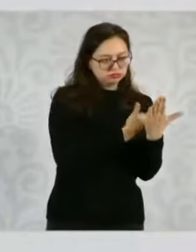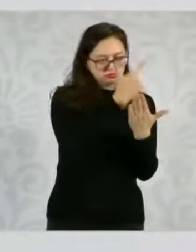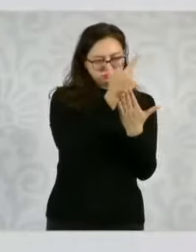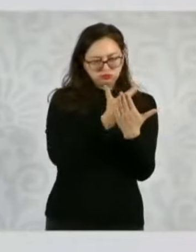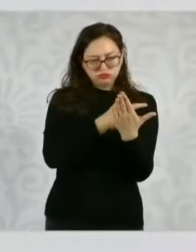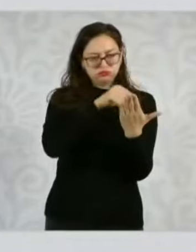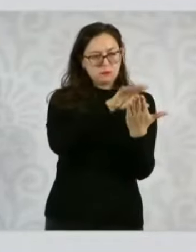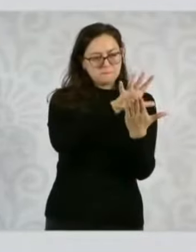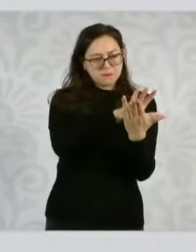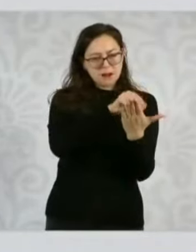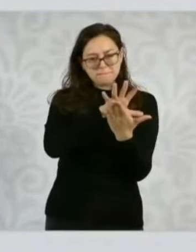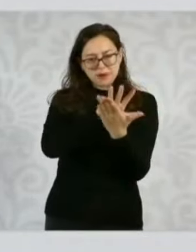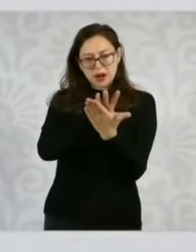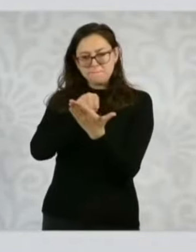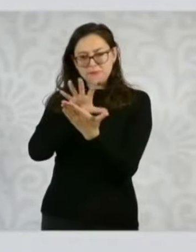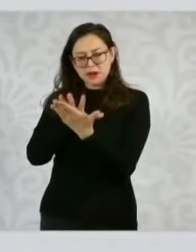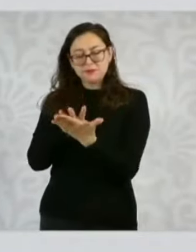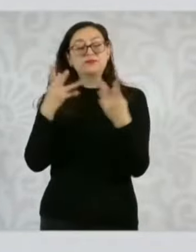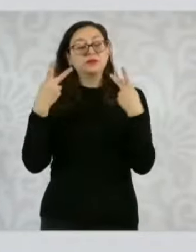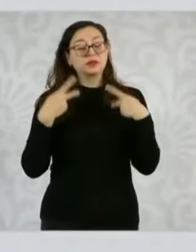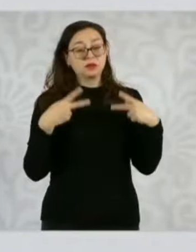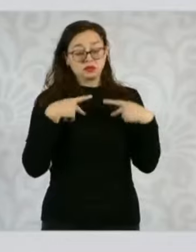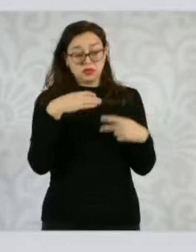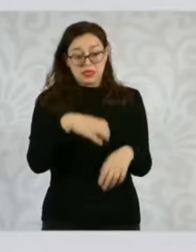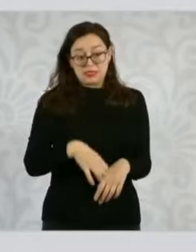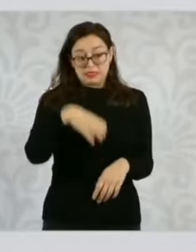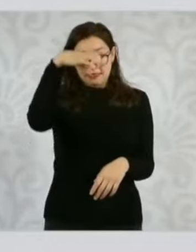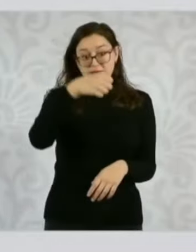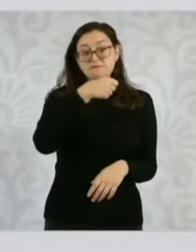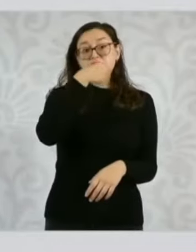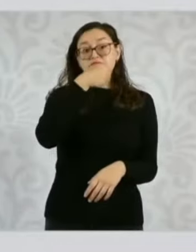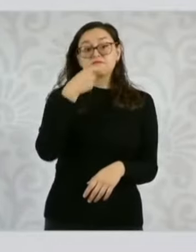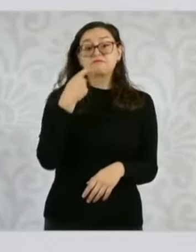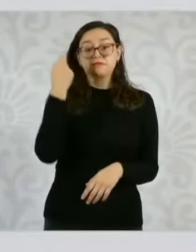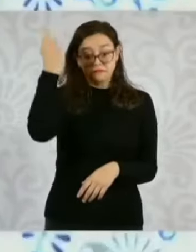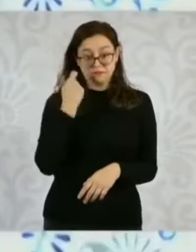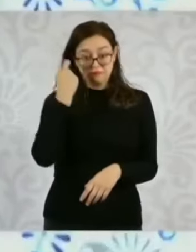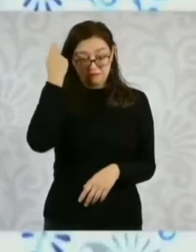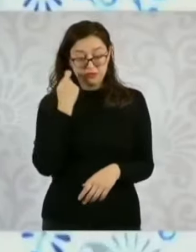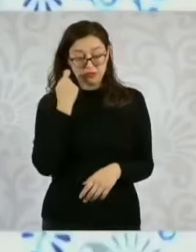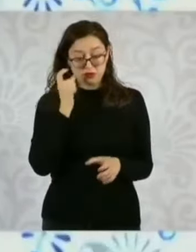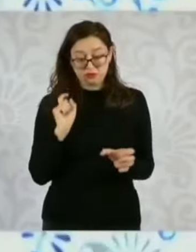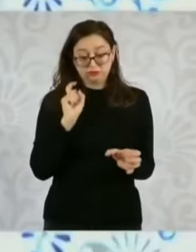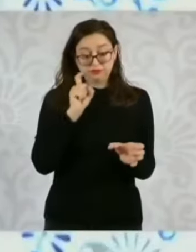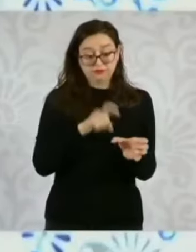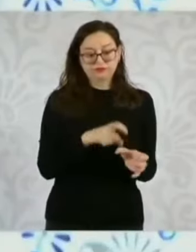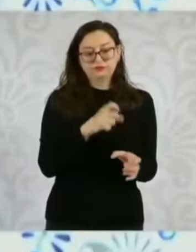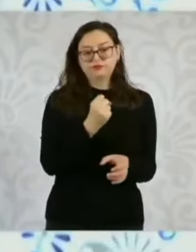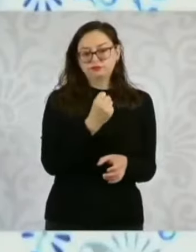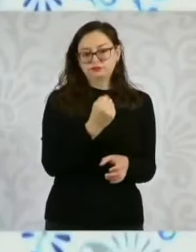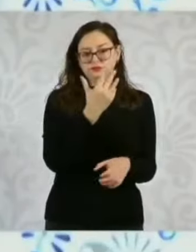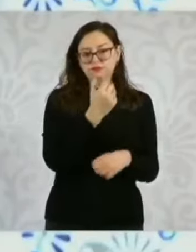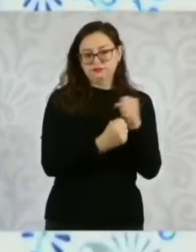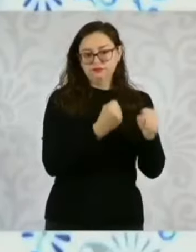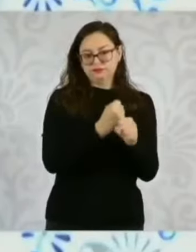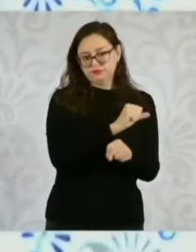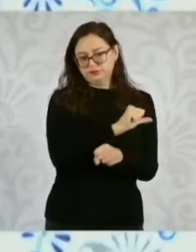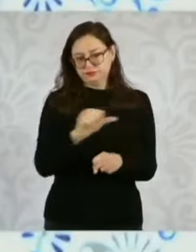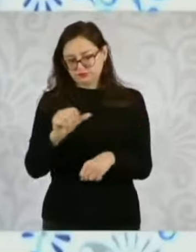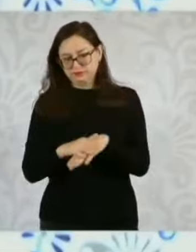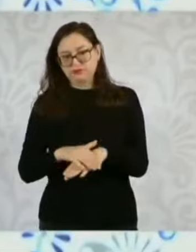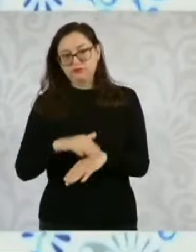mayores que hoy tienen derecho a su pensión de bienestar, es decir, de 65 años en adelante, y todos los derechohabientes